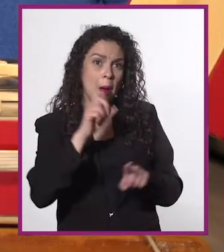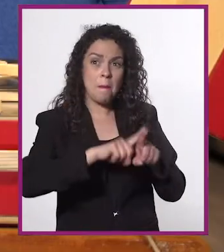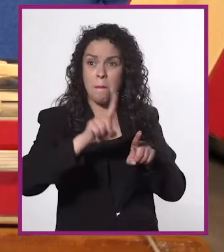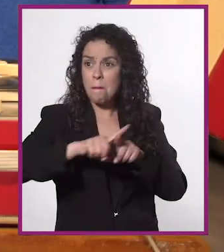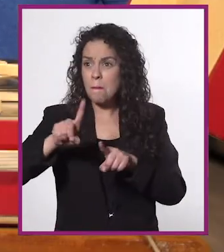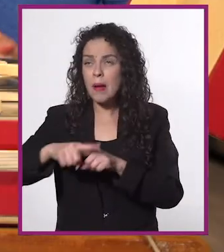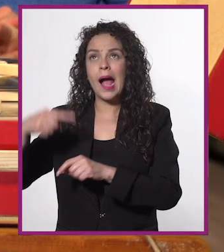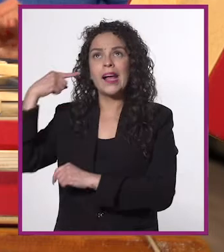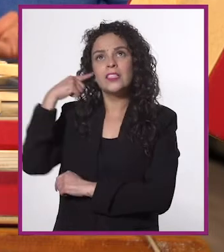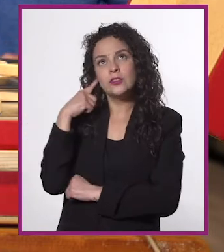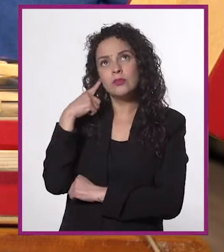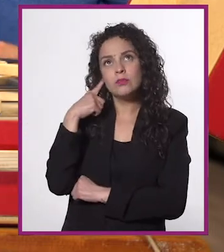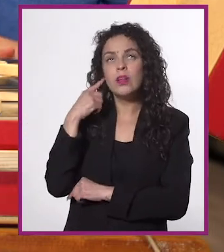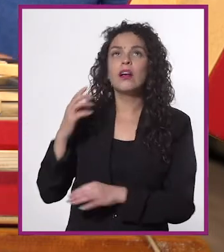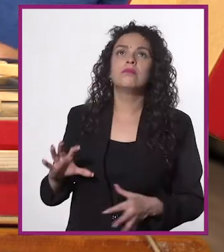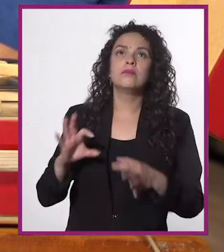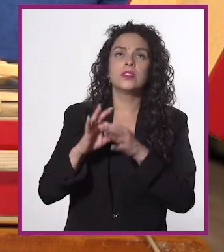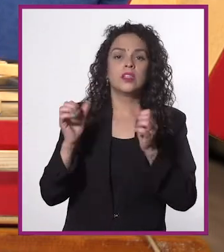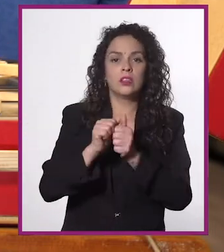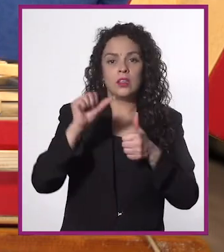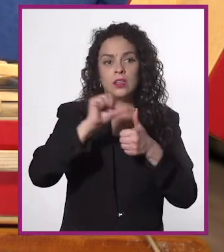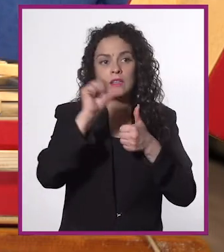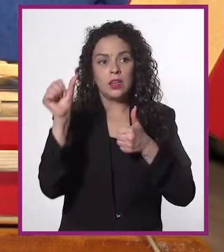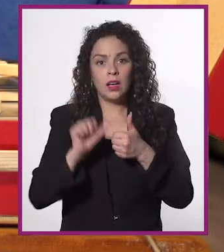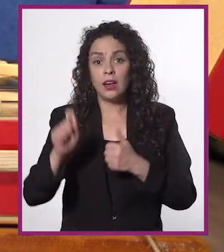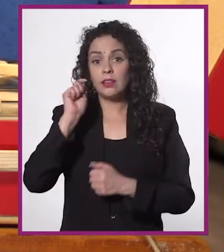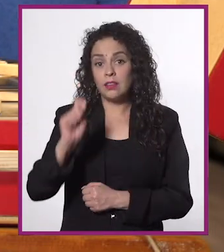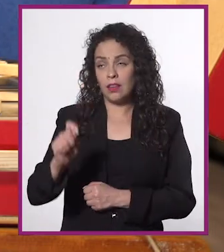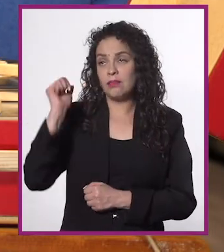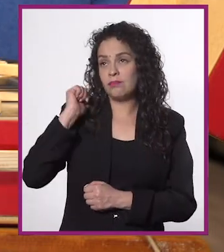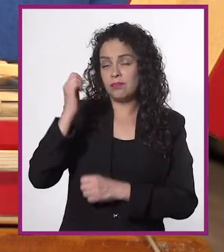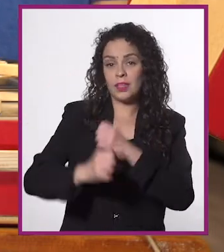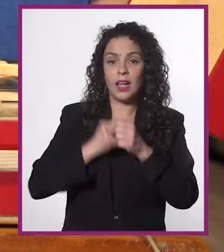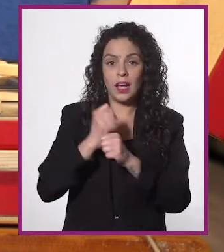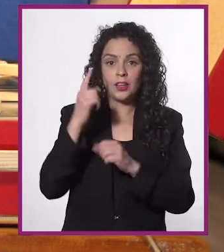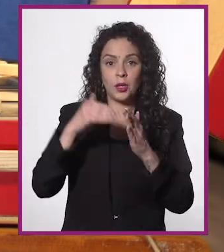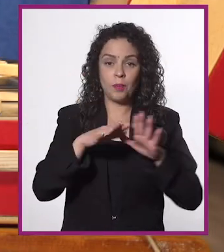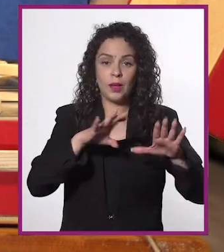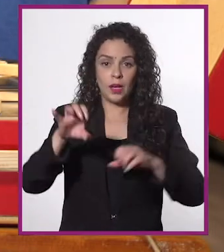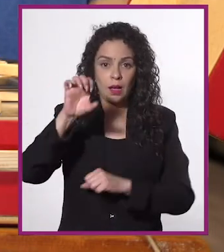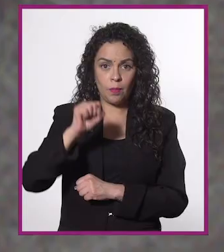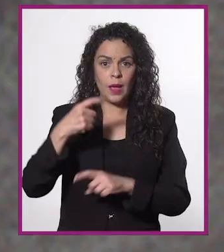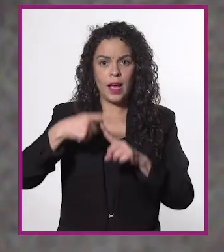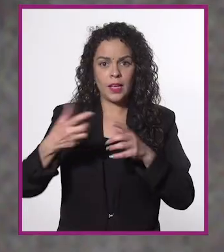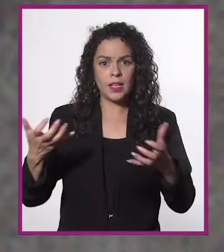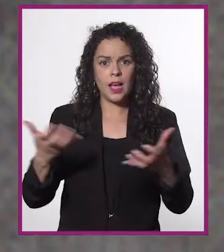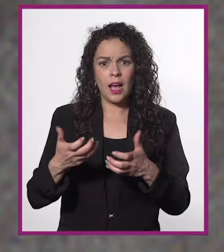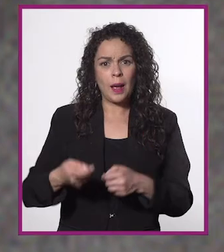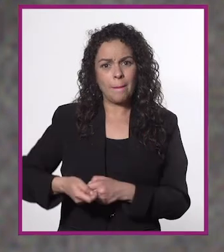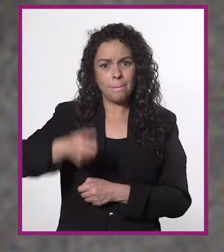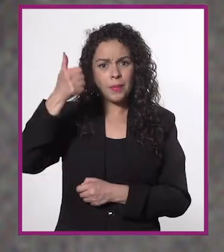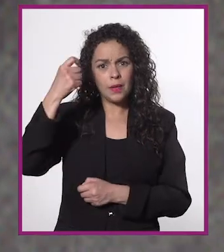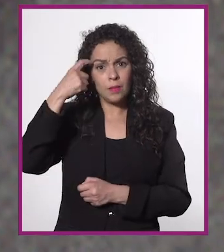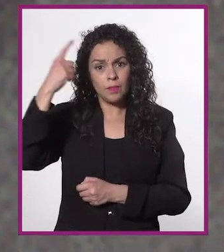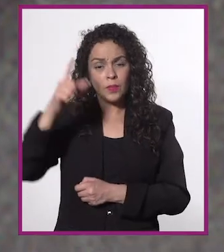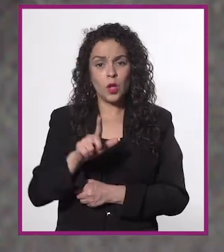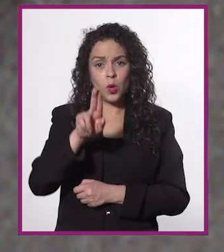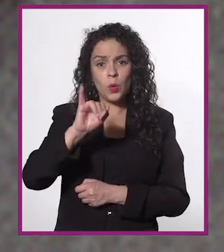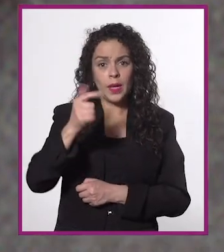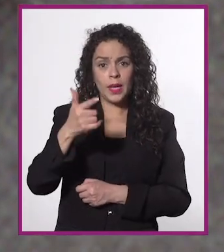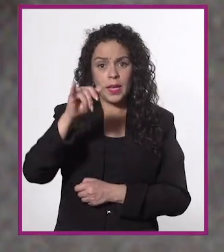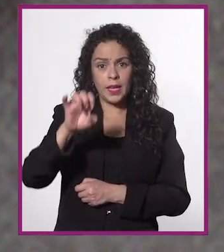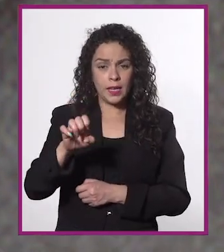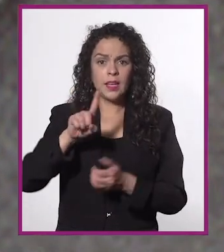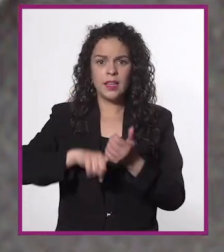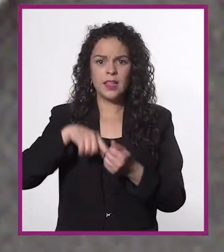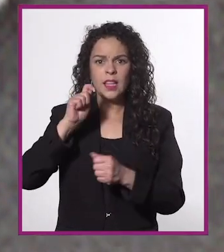Está hermanado al arte conceptual de los años 60. Y uno de los pioneros fue el artista italiano Luigi Russolo, que creó una serie